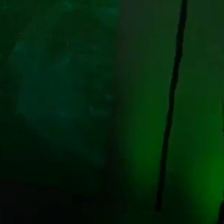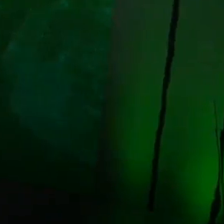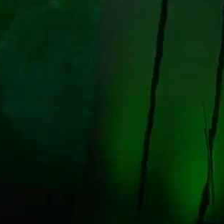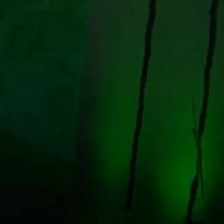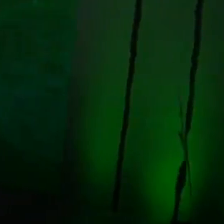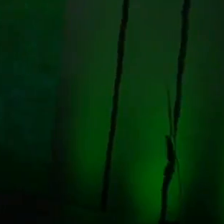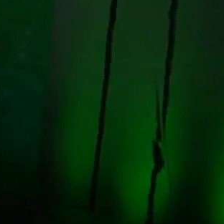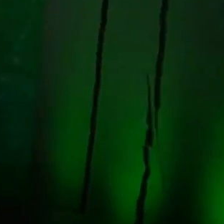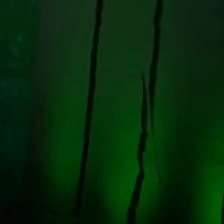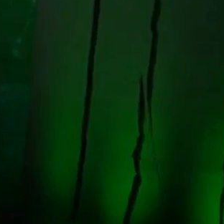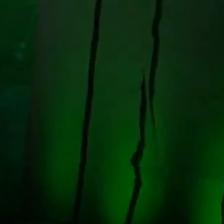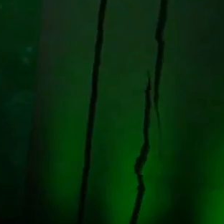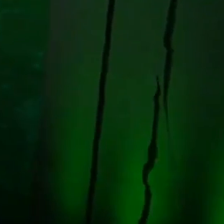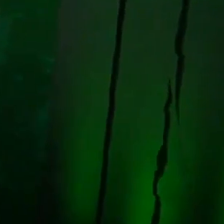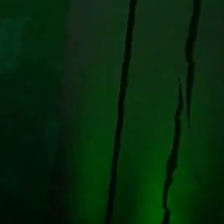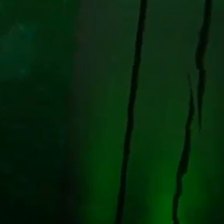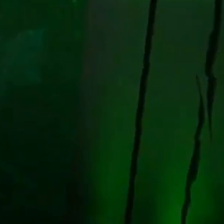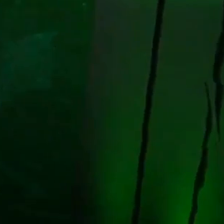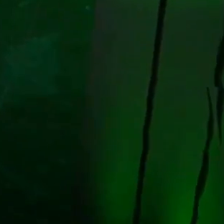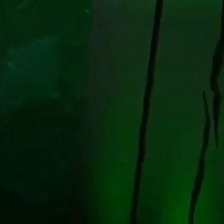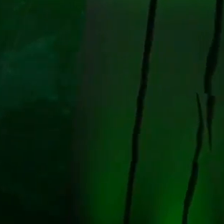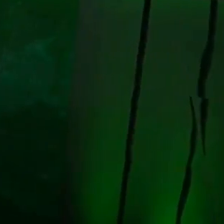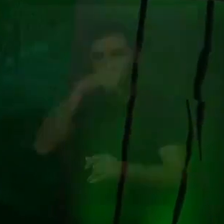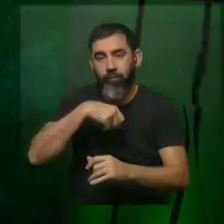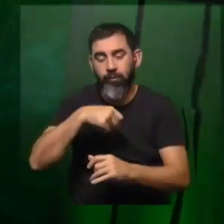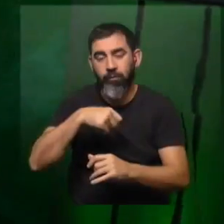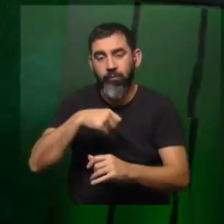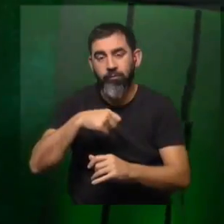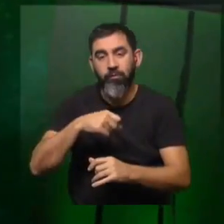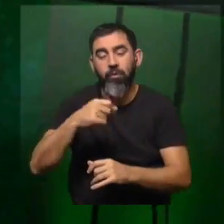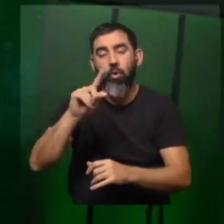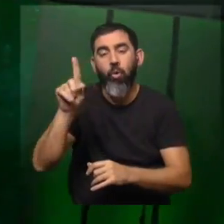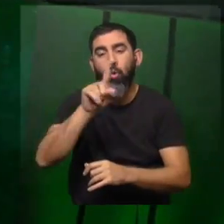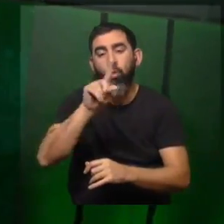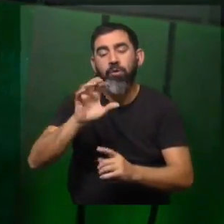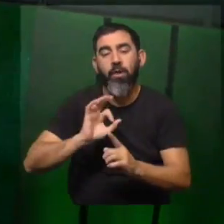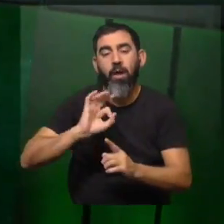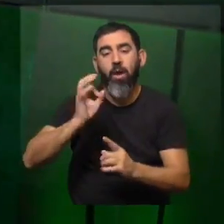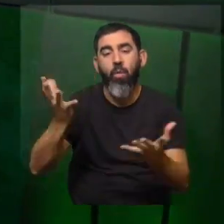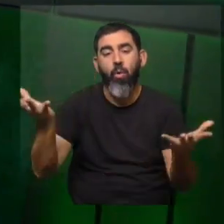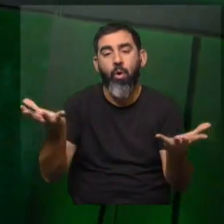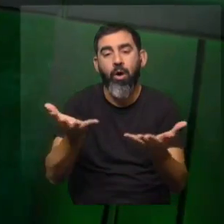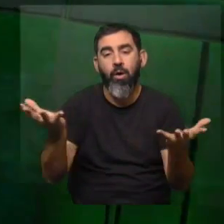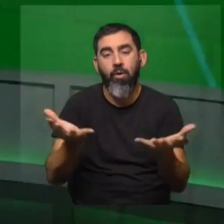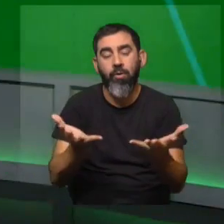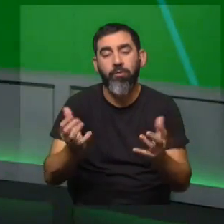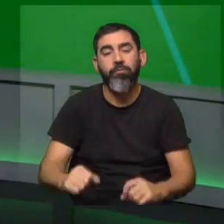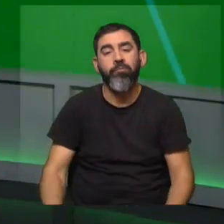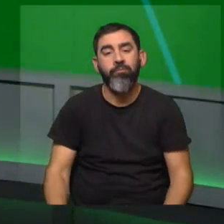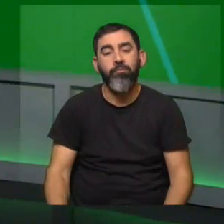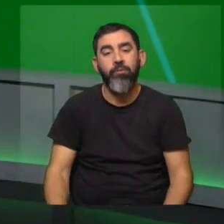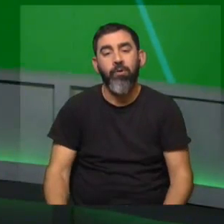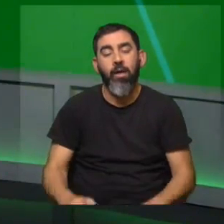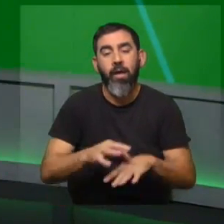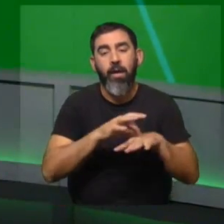segundo bloque de MB de noticias continuamos con la información desde Montevideo con 11 grados a esta hora de temperatura les contábamos que